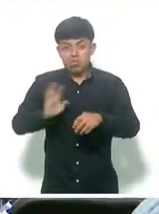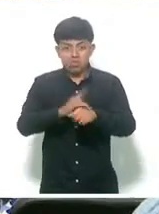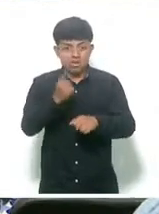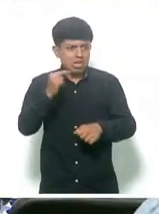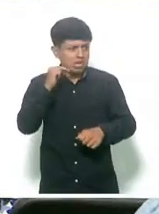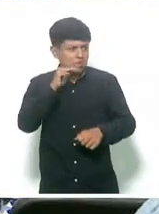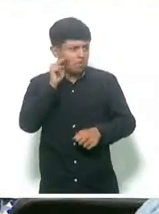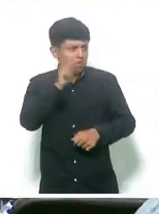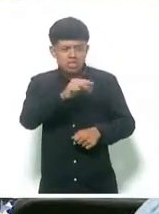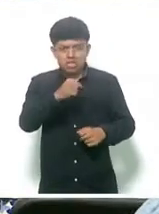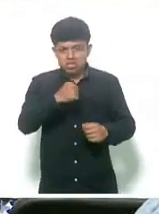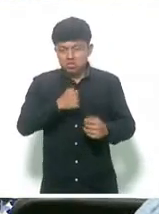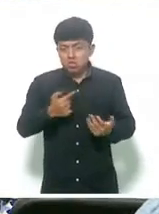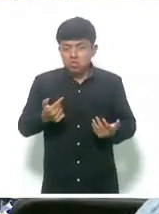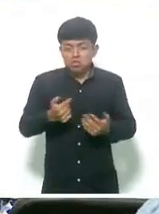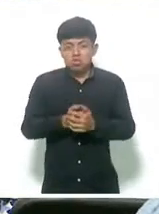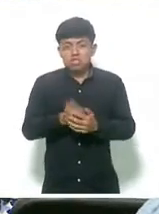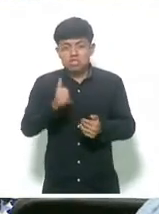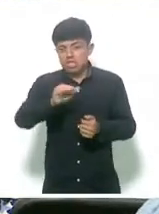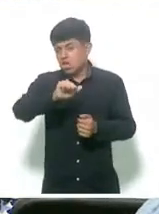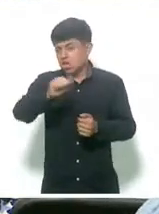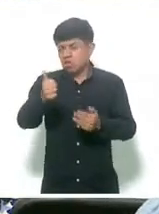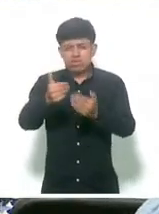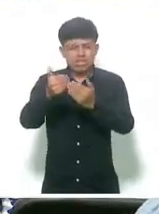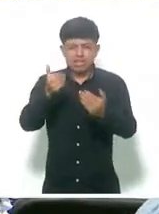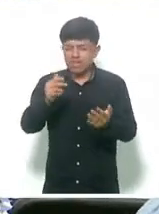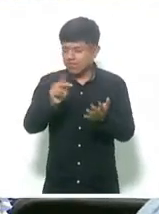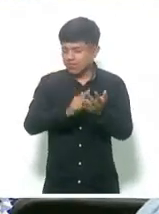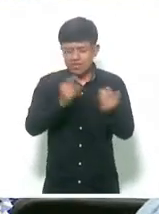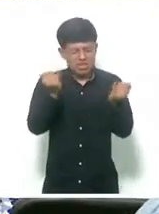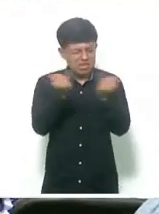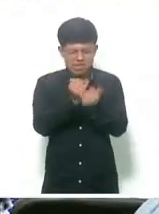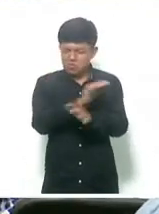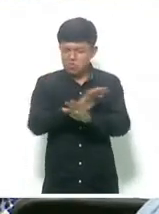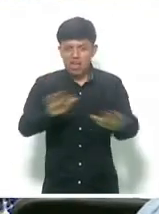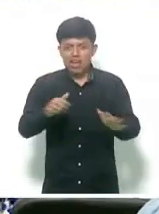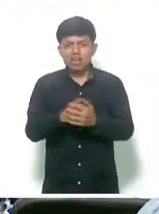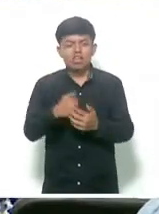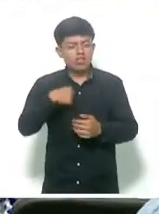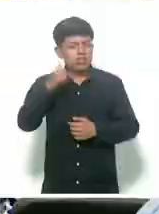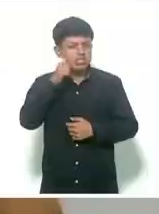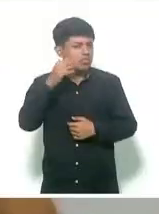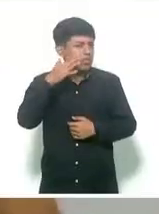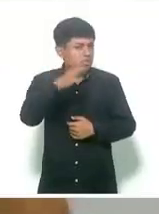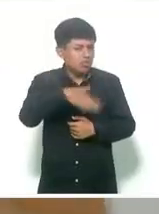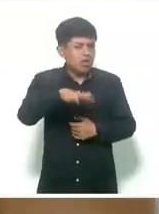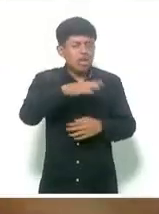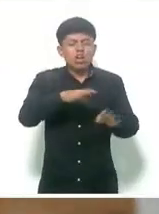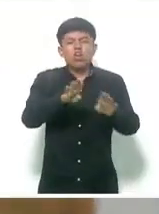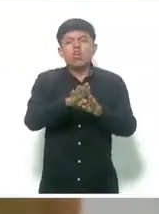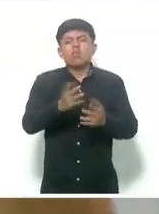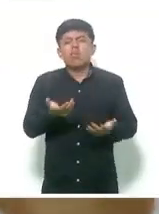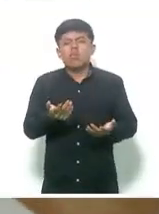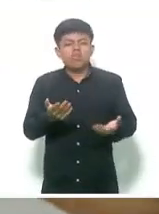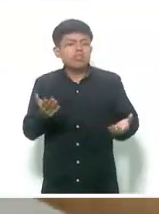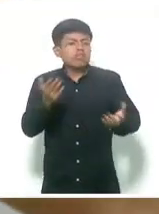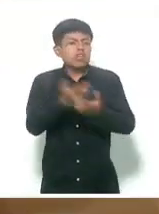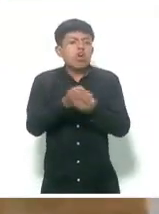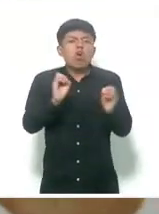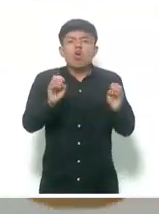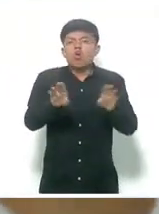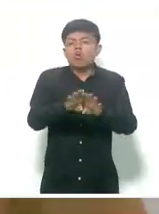vimos esa situación y como en otros casos ha dado también igual de la misma manera buscamos siempre la forma de ver cómo vamos a